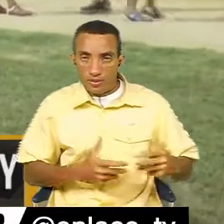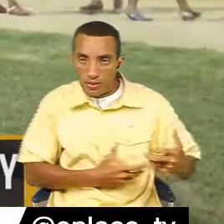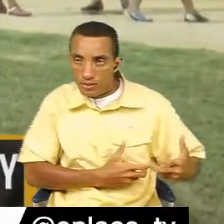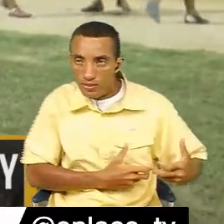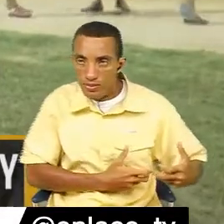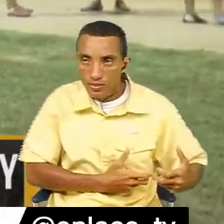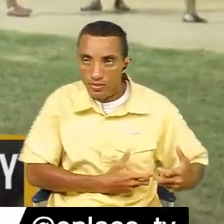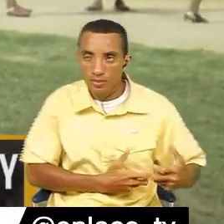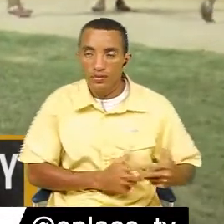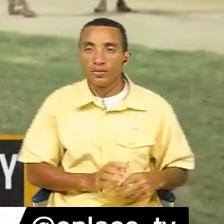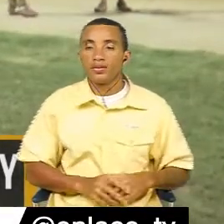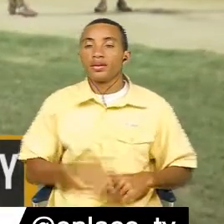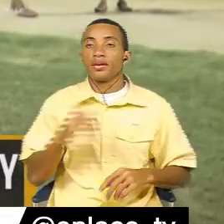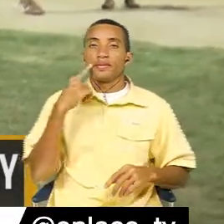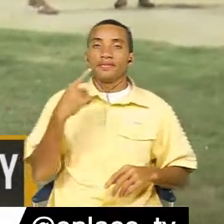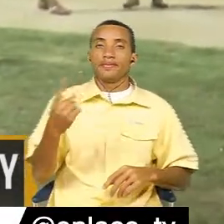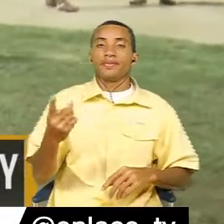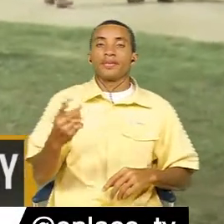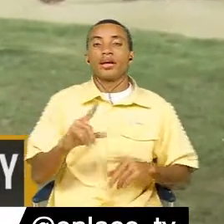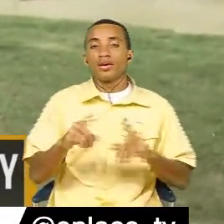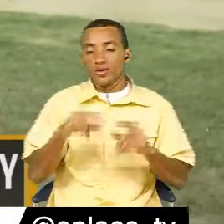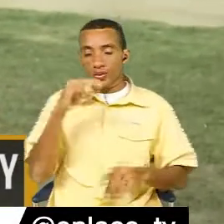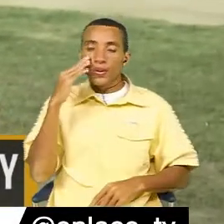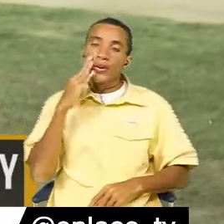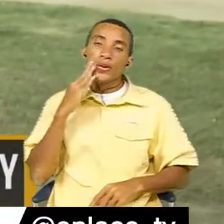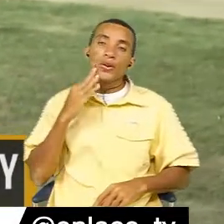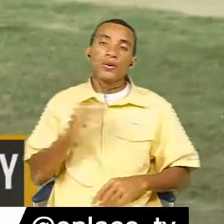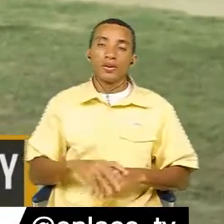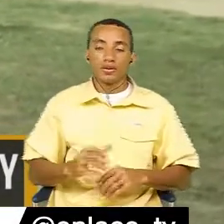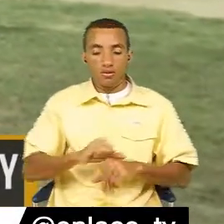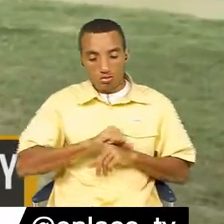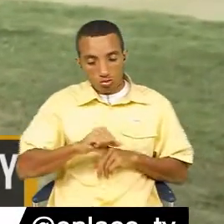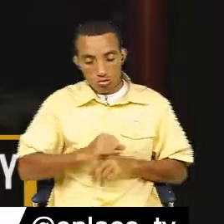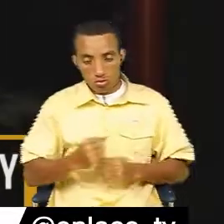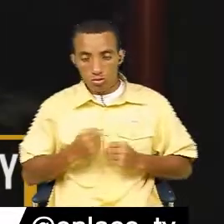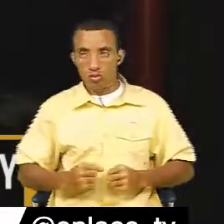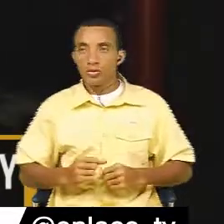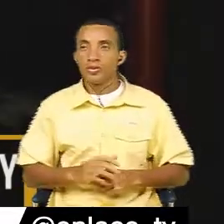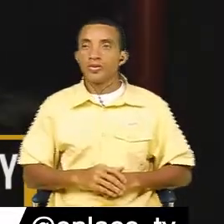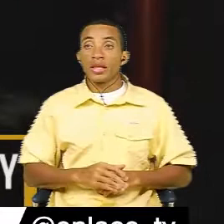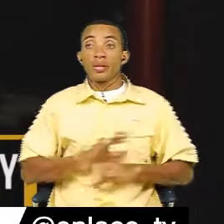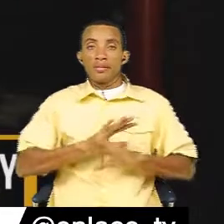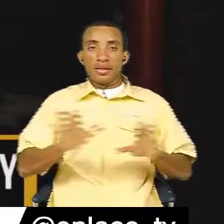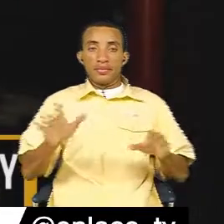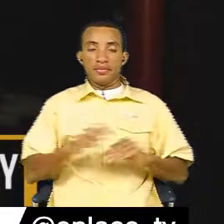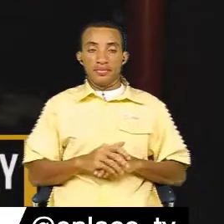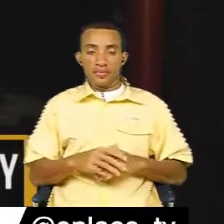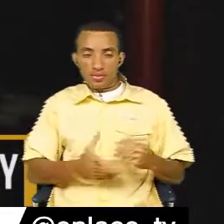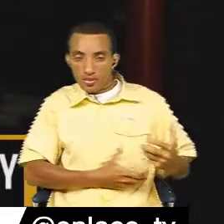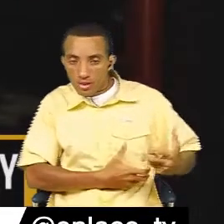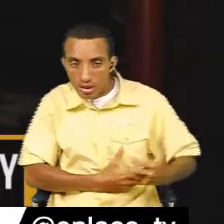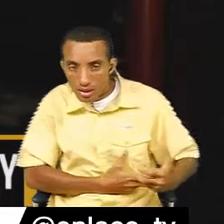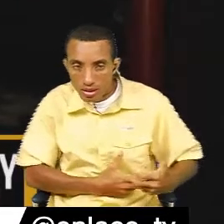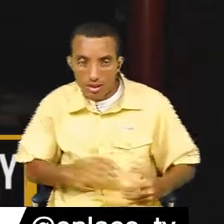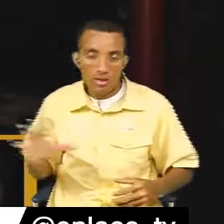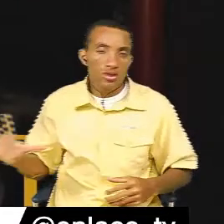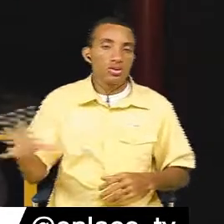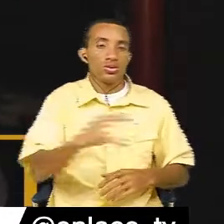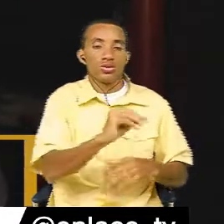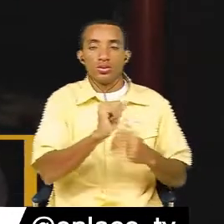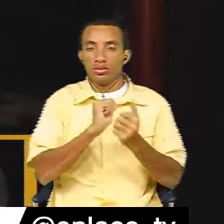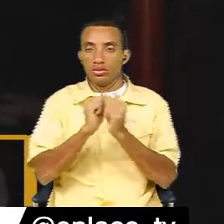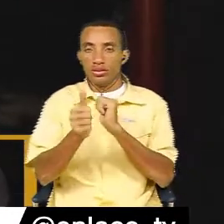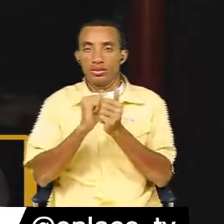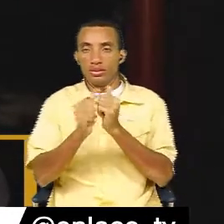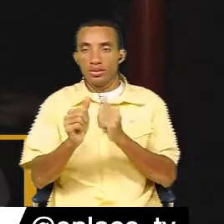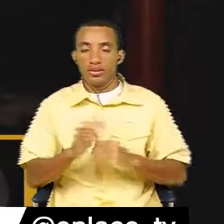el pasar de los días, por eso los semilleros de diferentes equipos se fortalecen. Yo creo que no es solamente la esencia del rugby, es la esencia de todos los deportes,